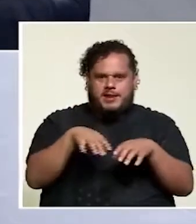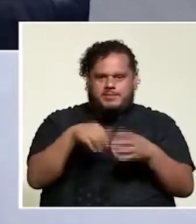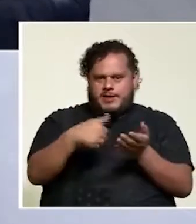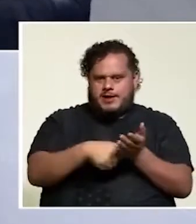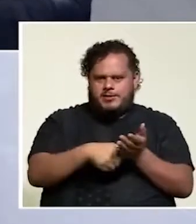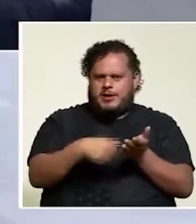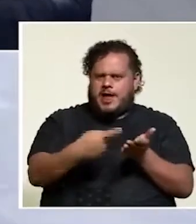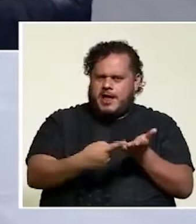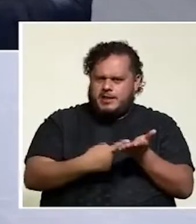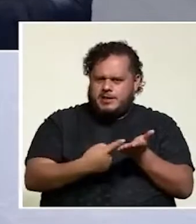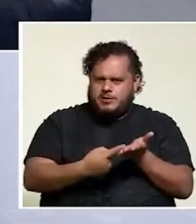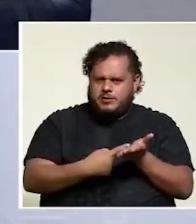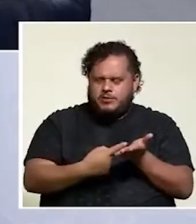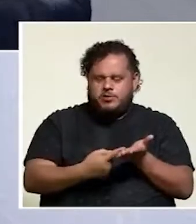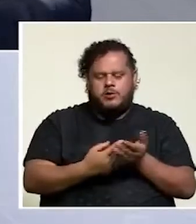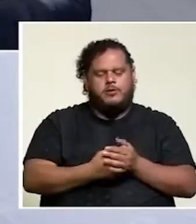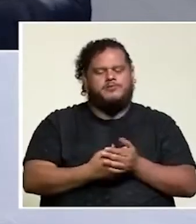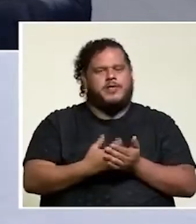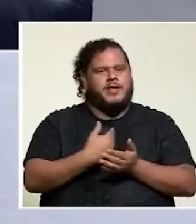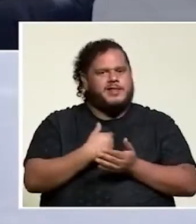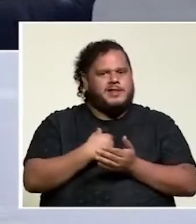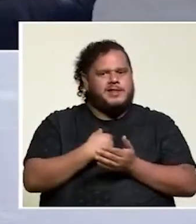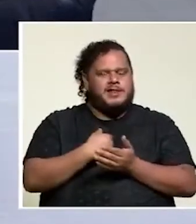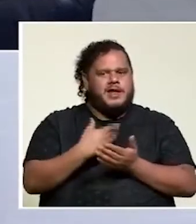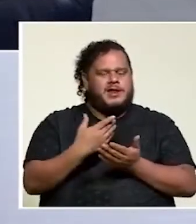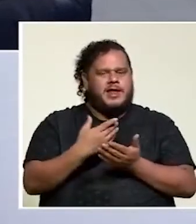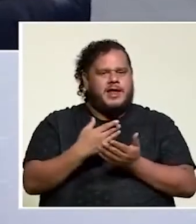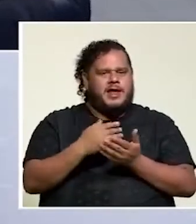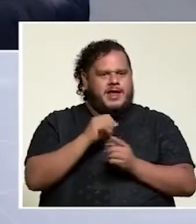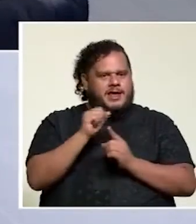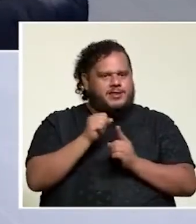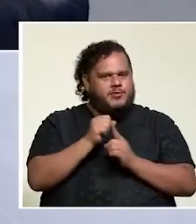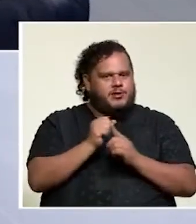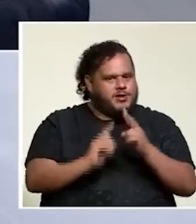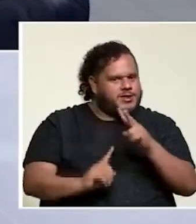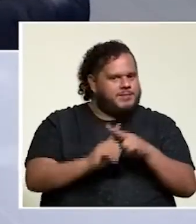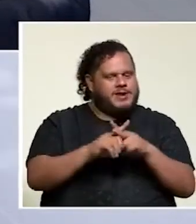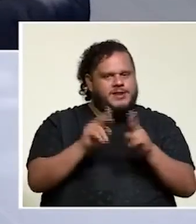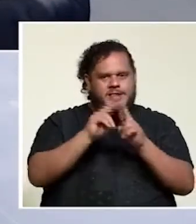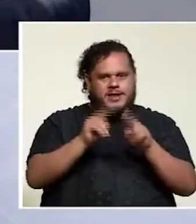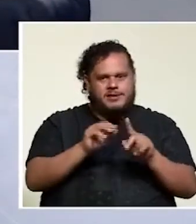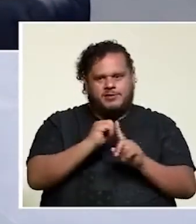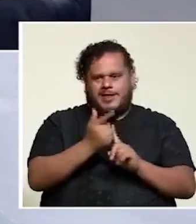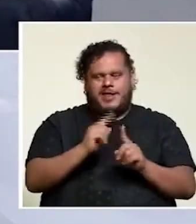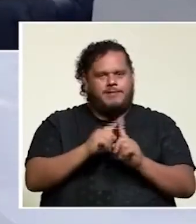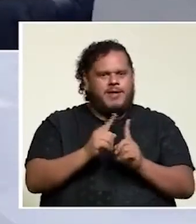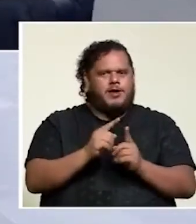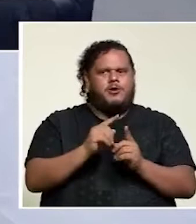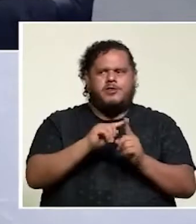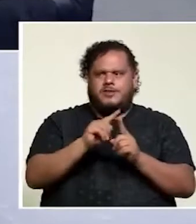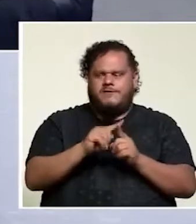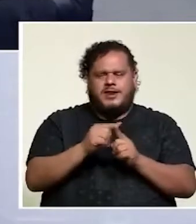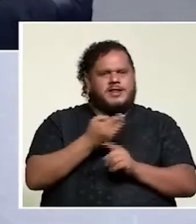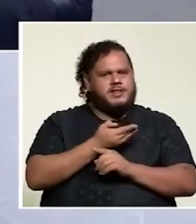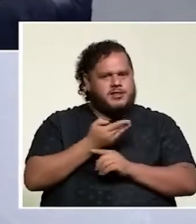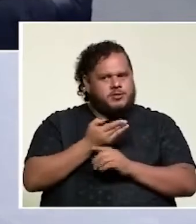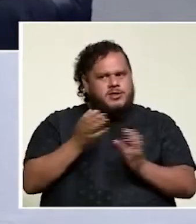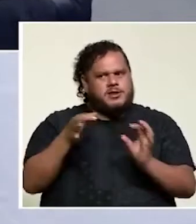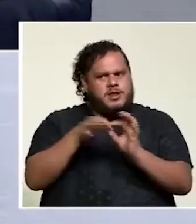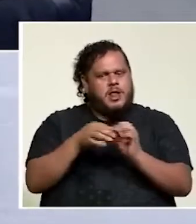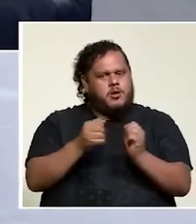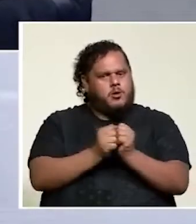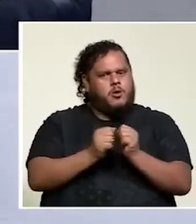discusión, hay chispazos en las redes sociales, pero también hay otros contenidos que circulan en las redes sociales y que tienen que ver con la